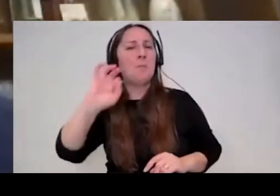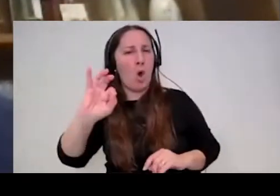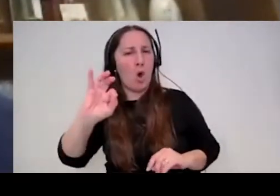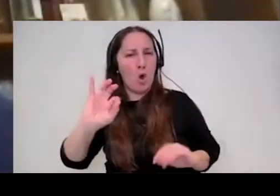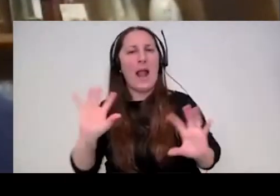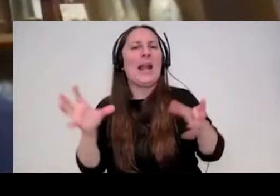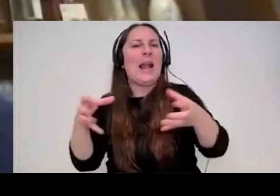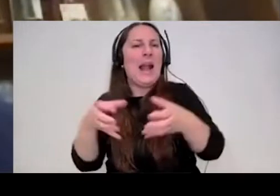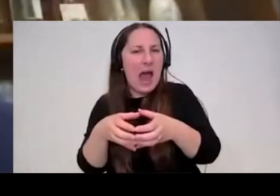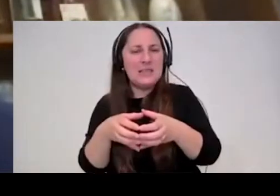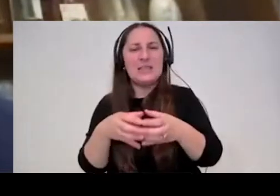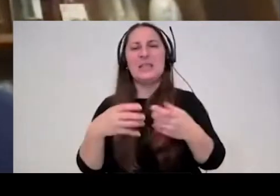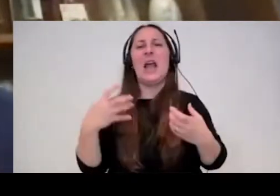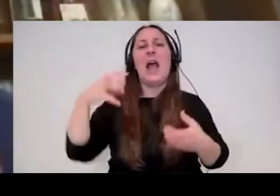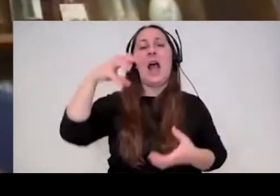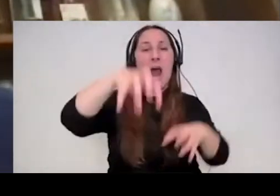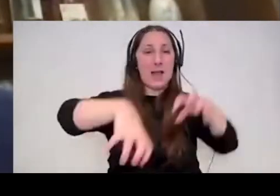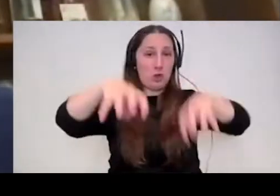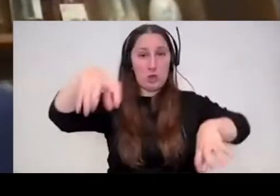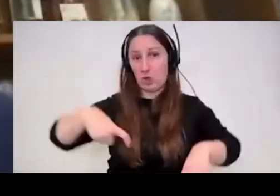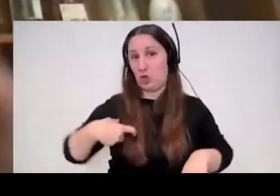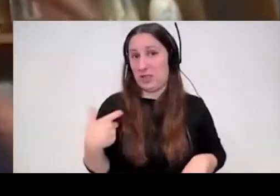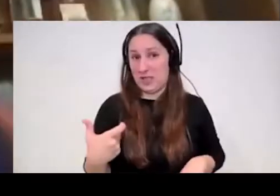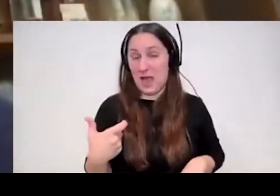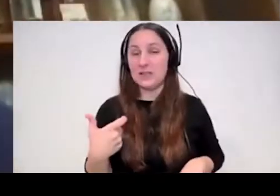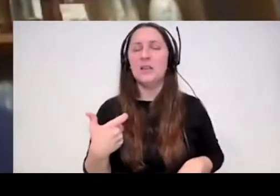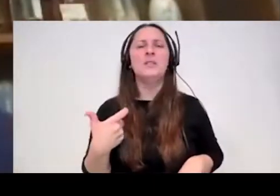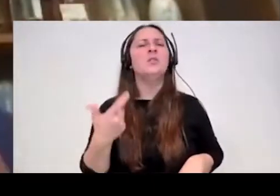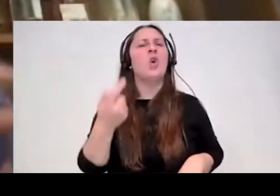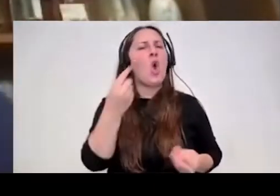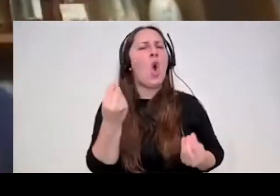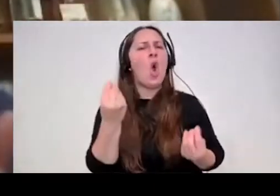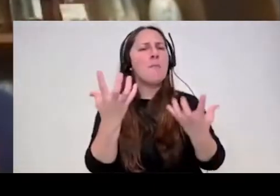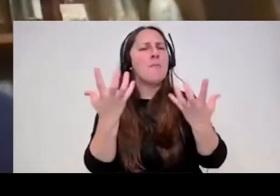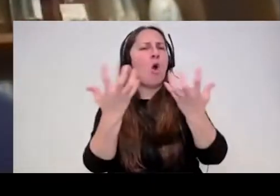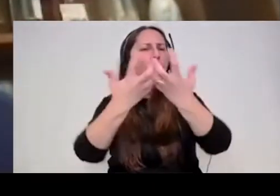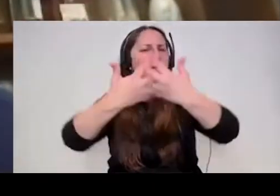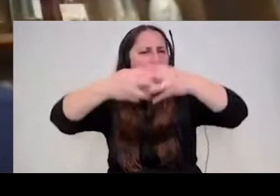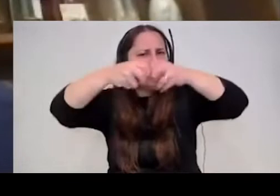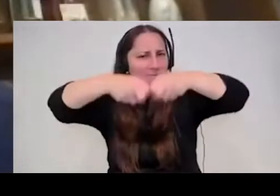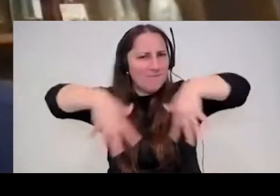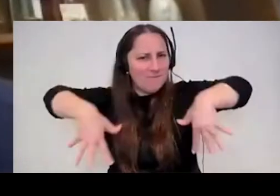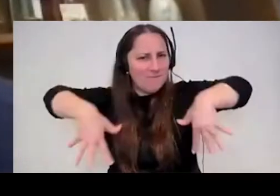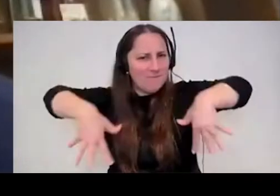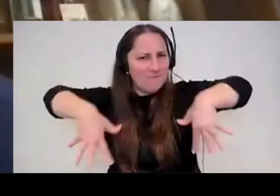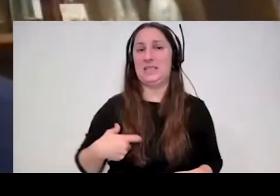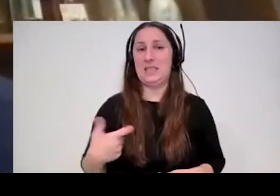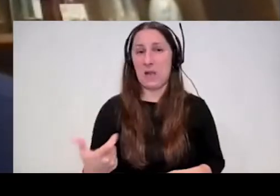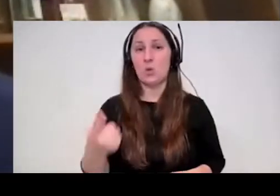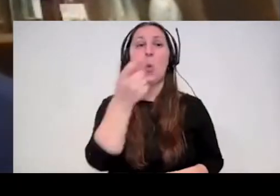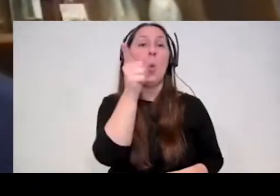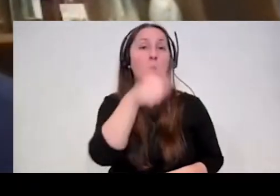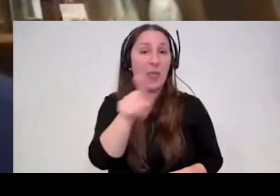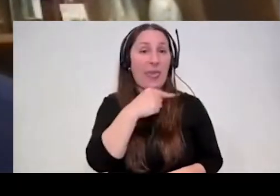de asociaciones sindicales. Vamos a estar hablando cómo se da la organización sindical, que si ustedes quieren simplificarlo,